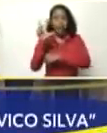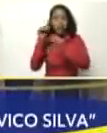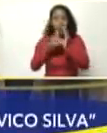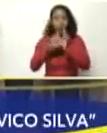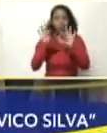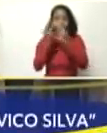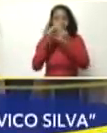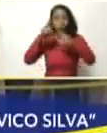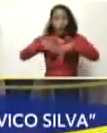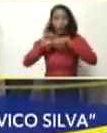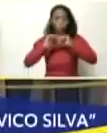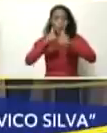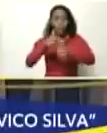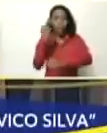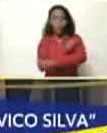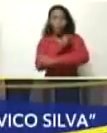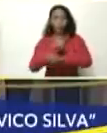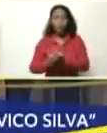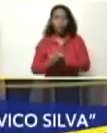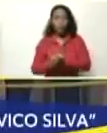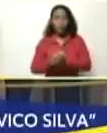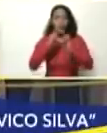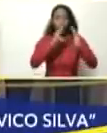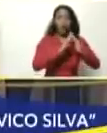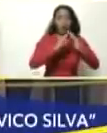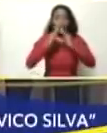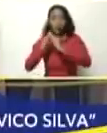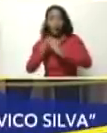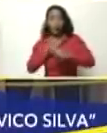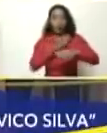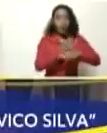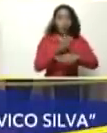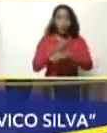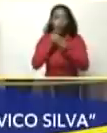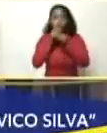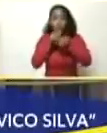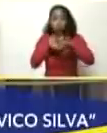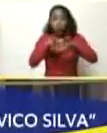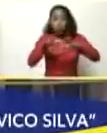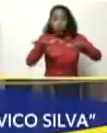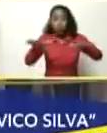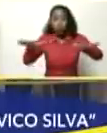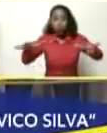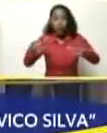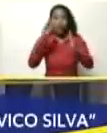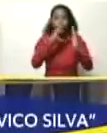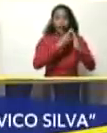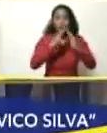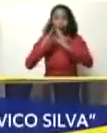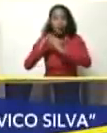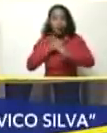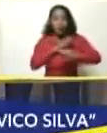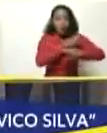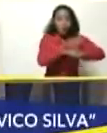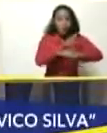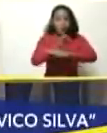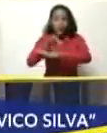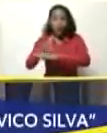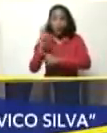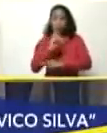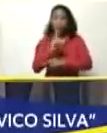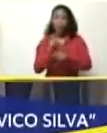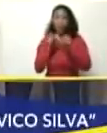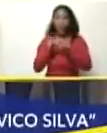comenzamos a vacunar casa a casa, en un despliegue casa a casa, para que no se nos